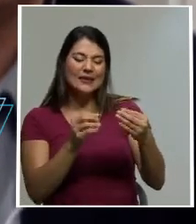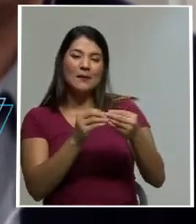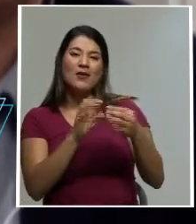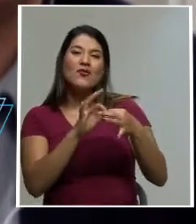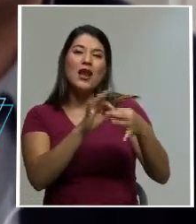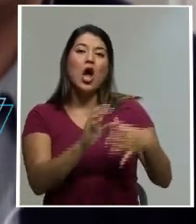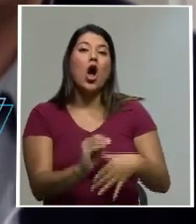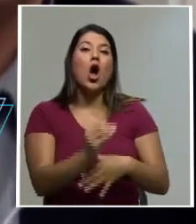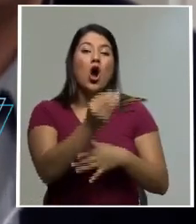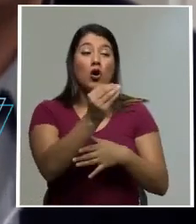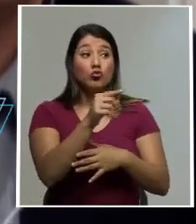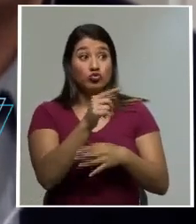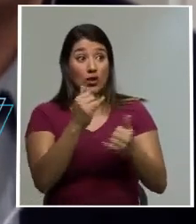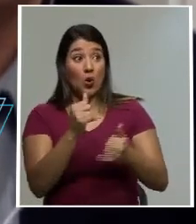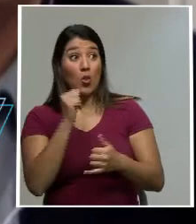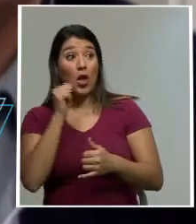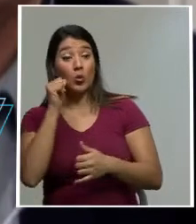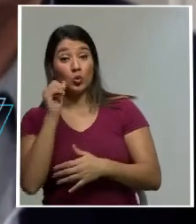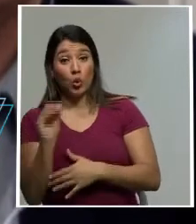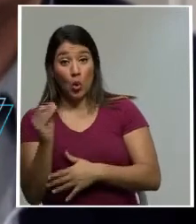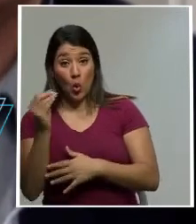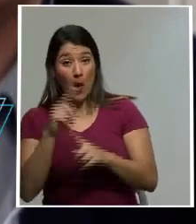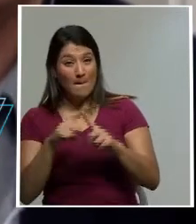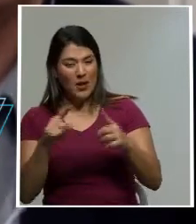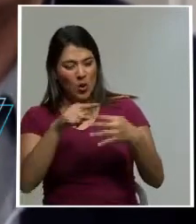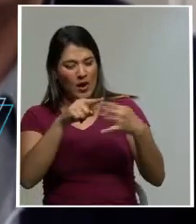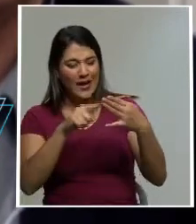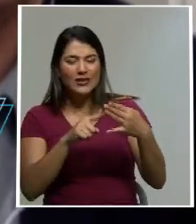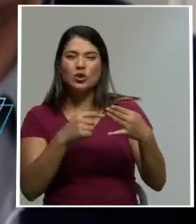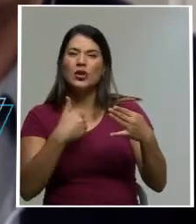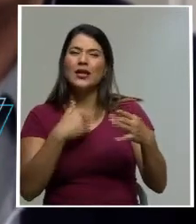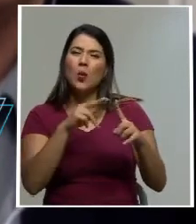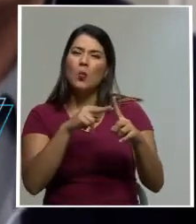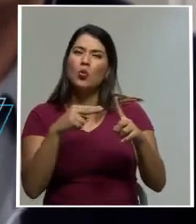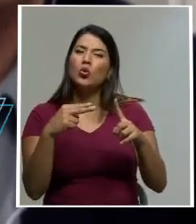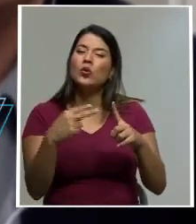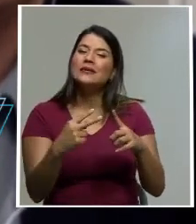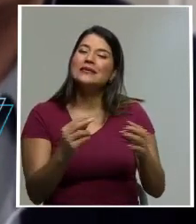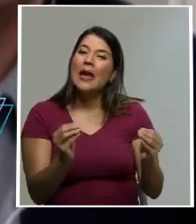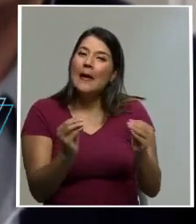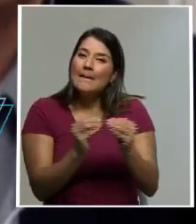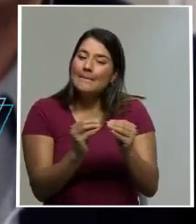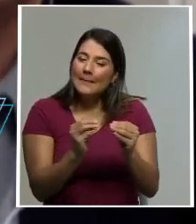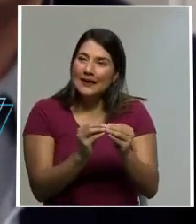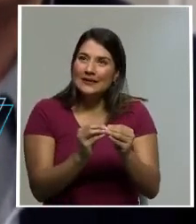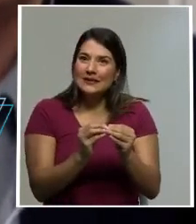los anteriores había una visión muy pegada a esa